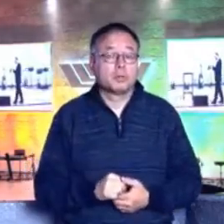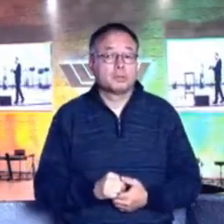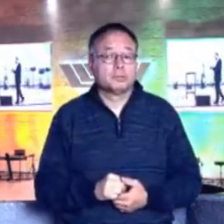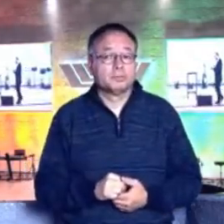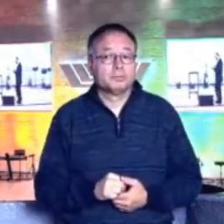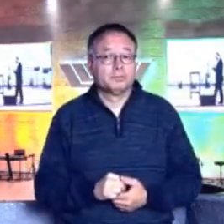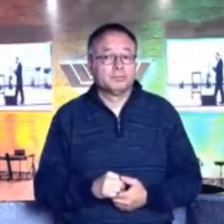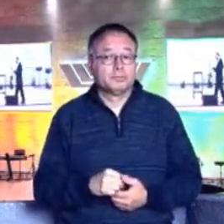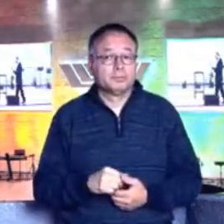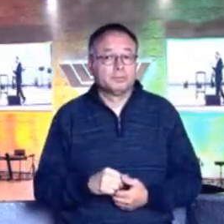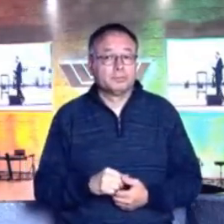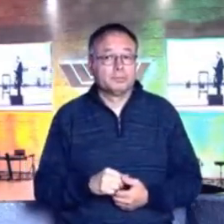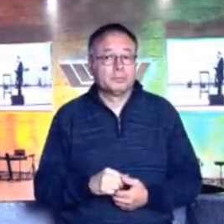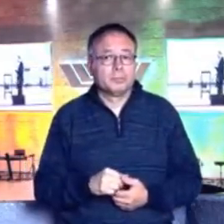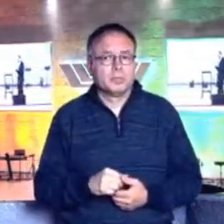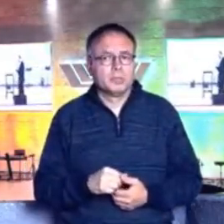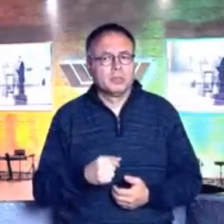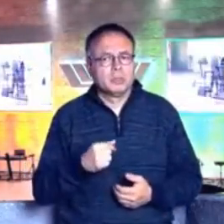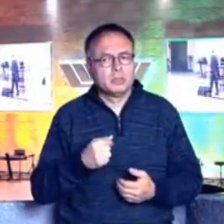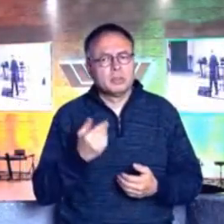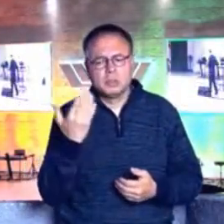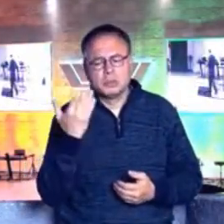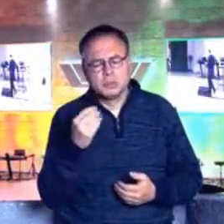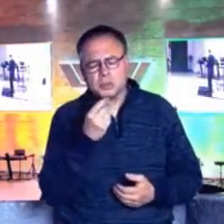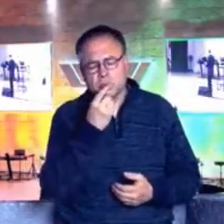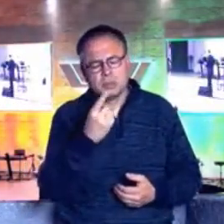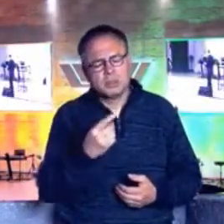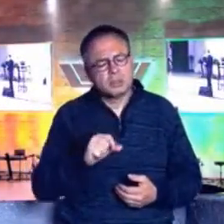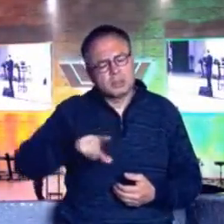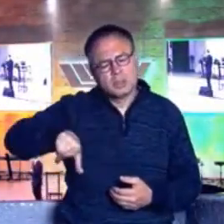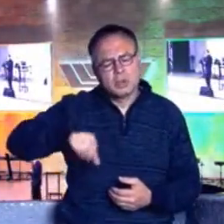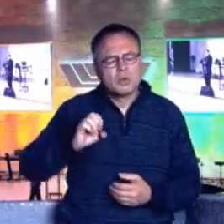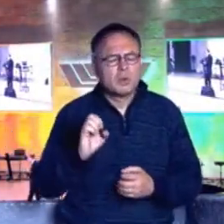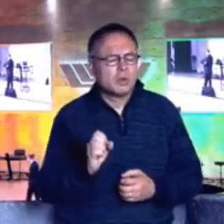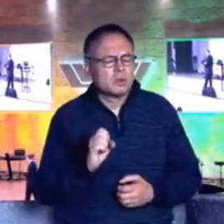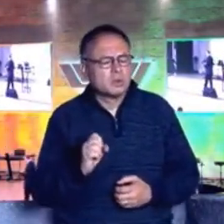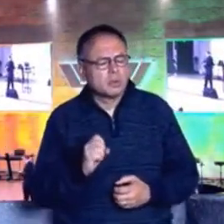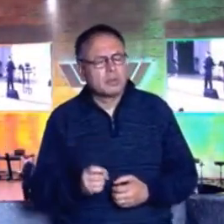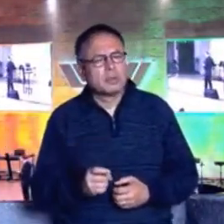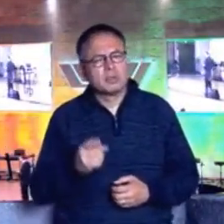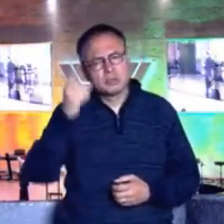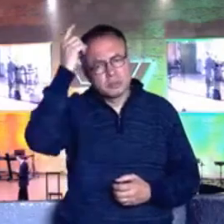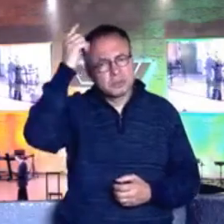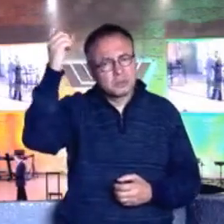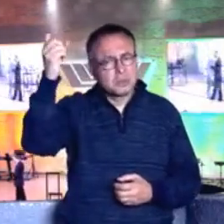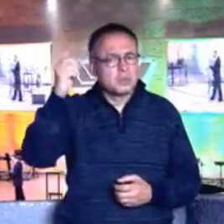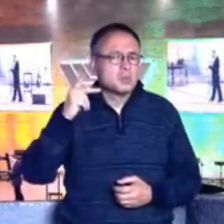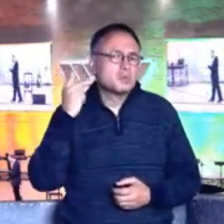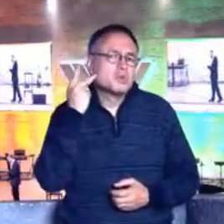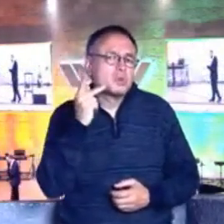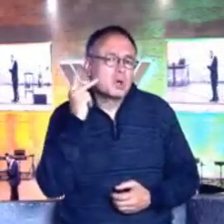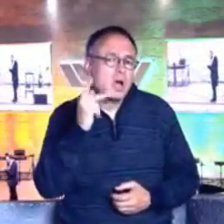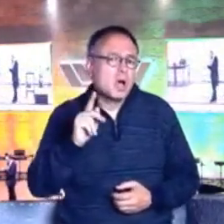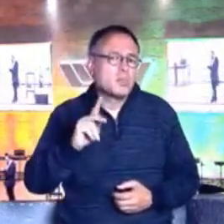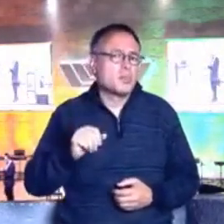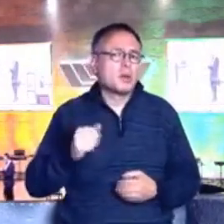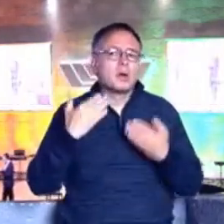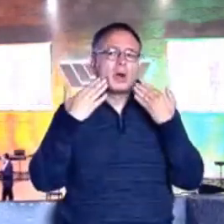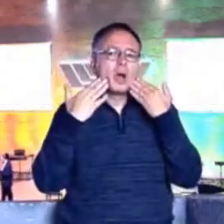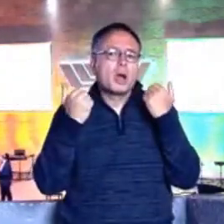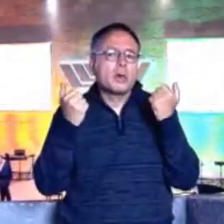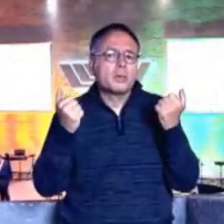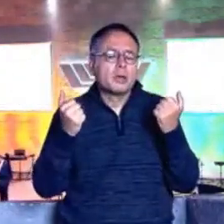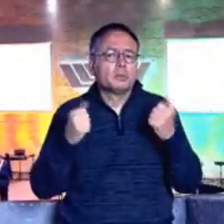dice Génesis 22 del 1 al 14 después de esto sucedió que Dios puso a prueba a Abraham y lo llamó Abraham